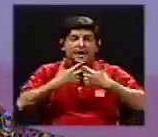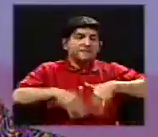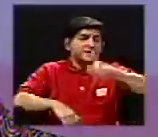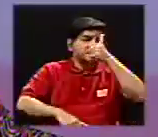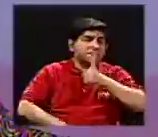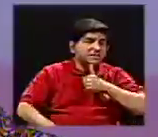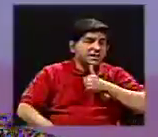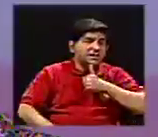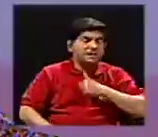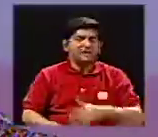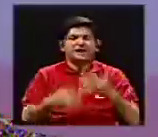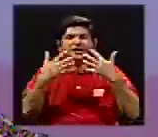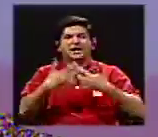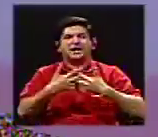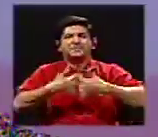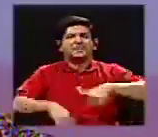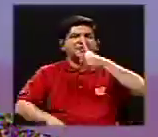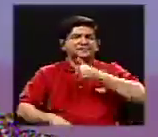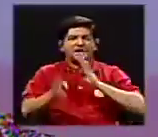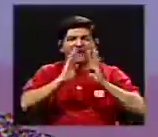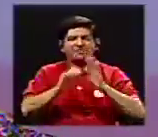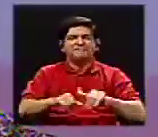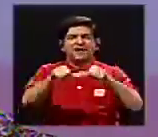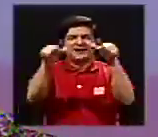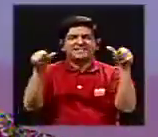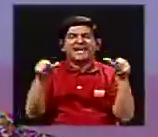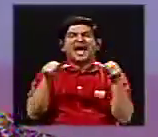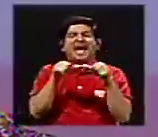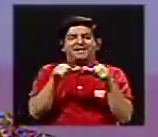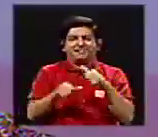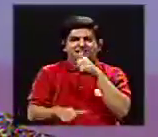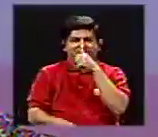ejemplo? En la empresa privada, hablemos del sector privado,